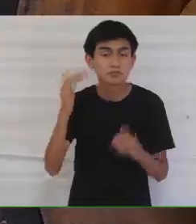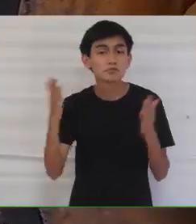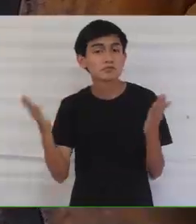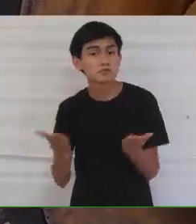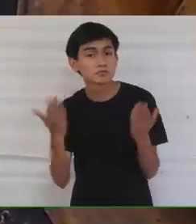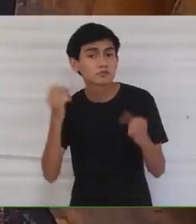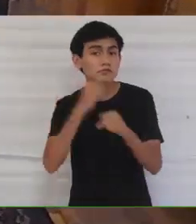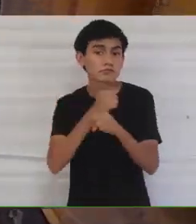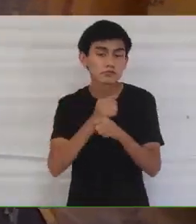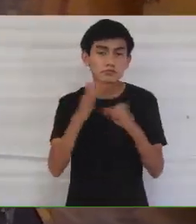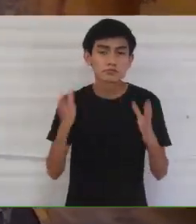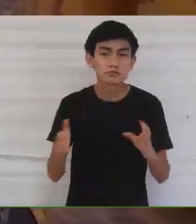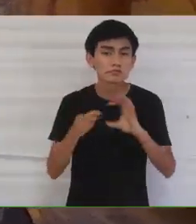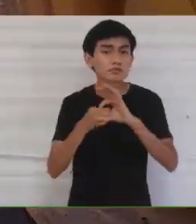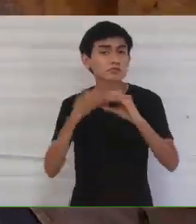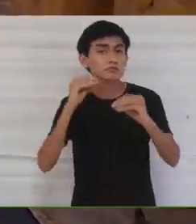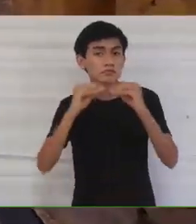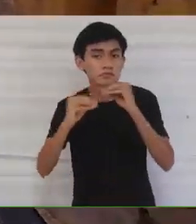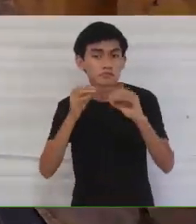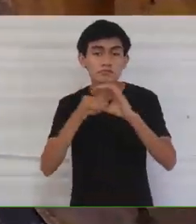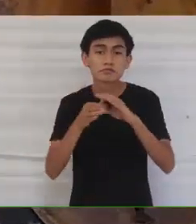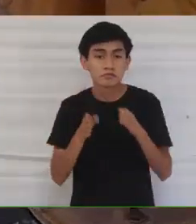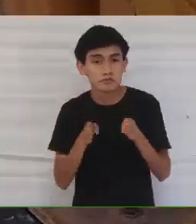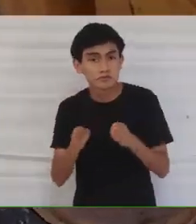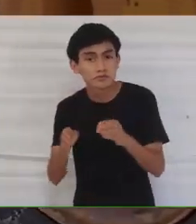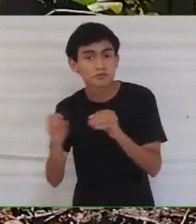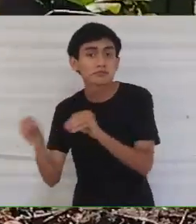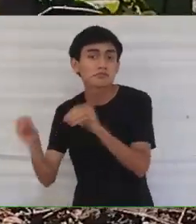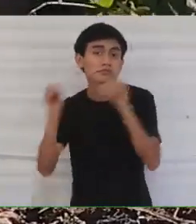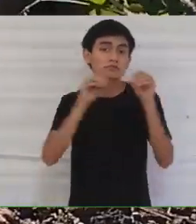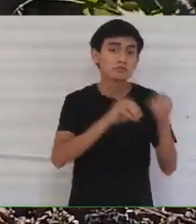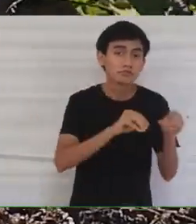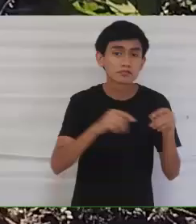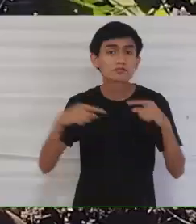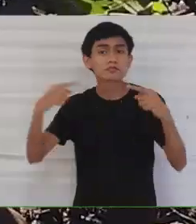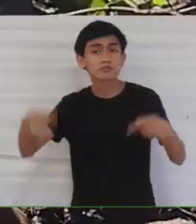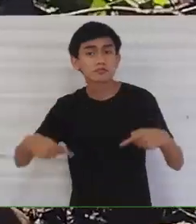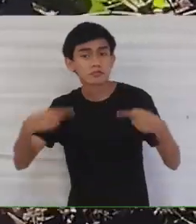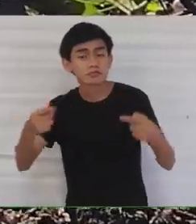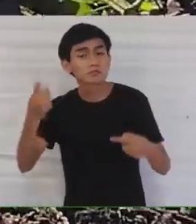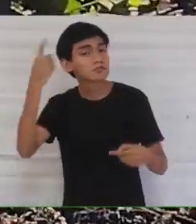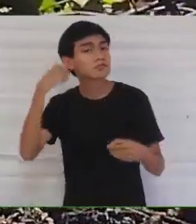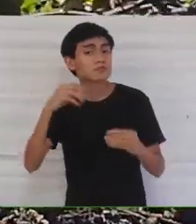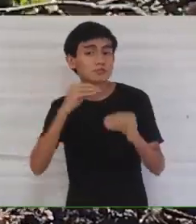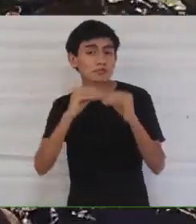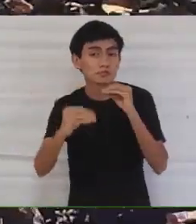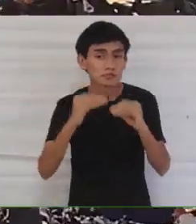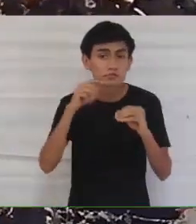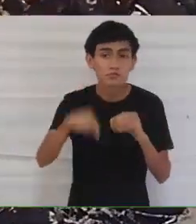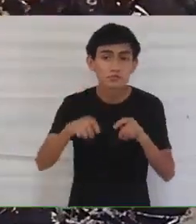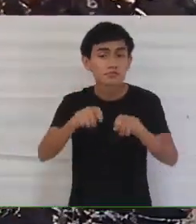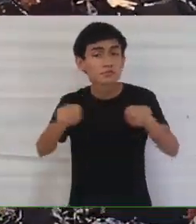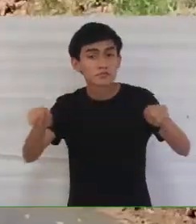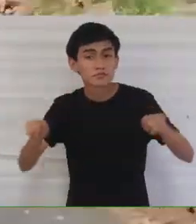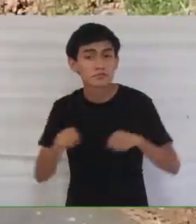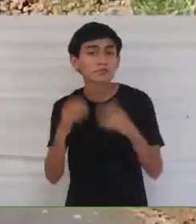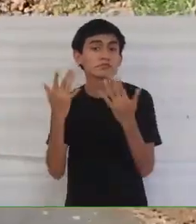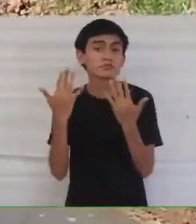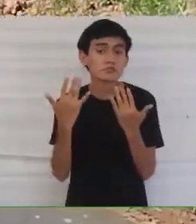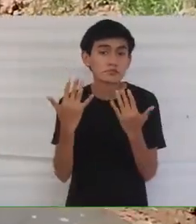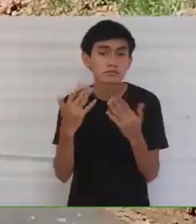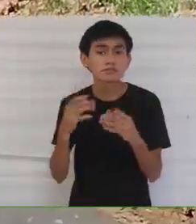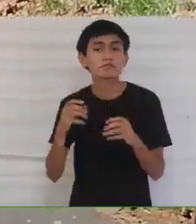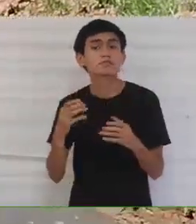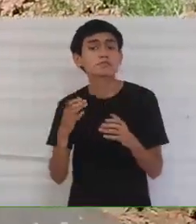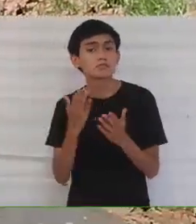ha trasladado la retroexcavadora, el cargador y el rodillo para acondicionar el terreno a la espera del material